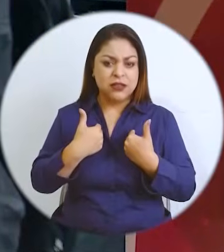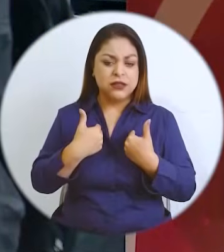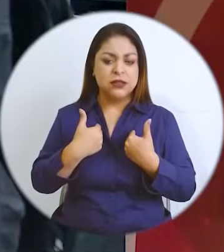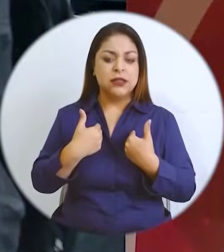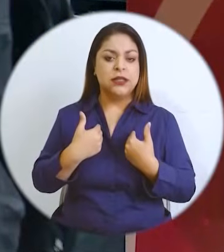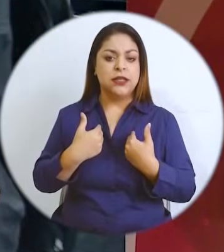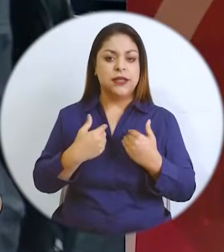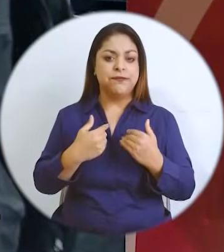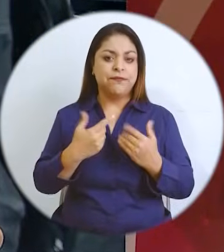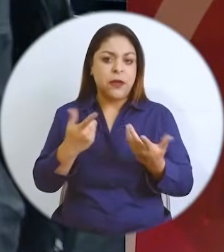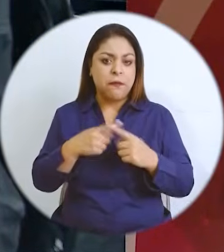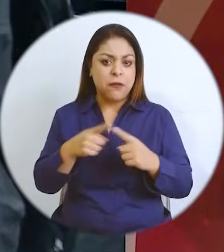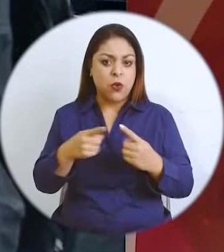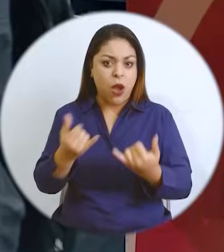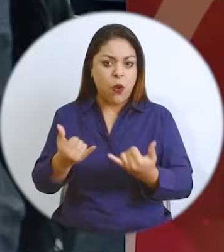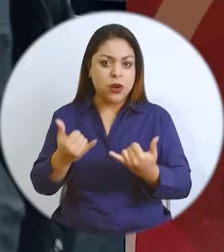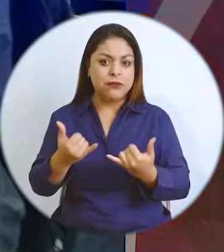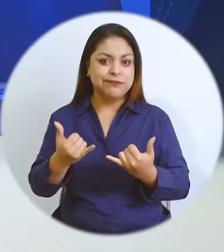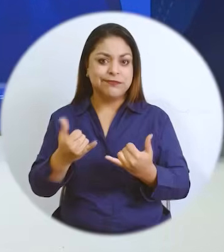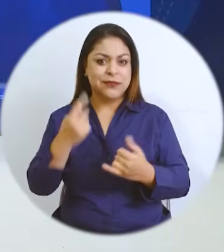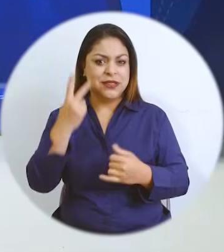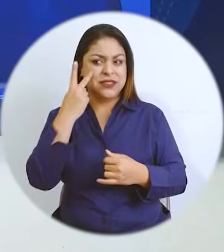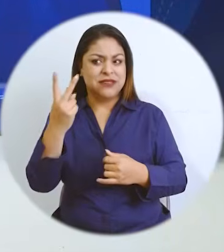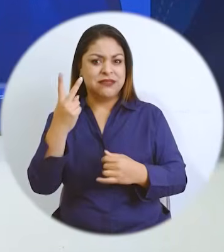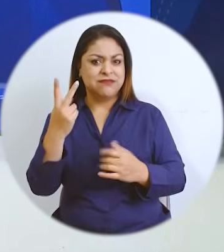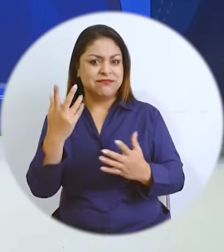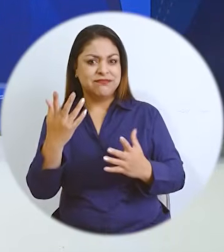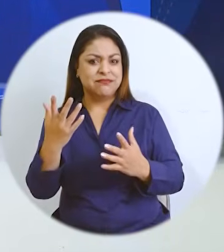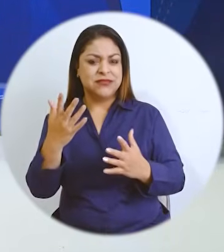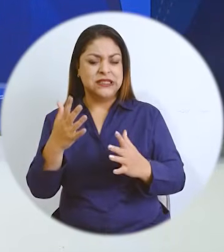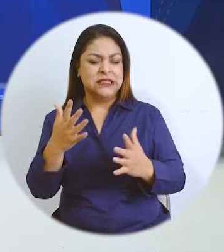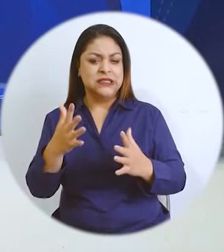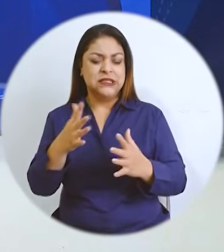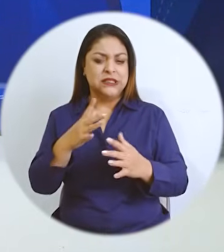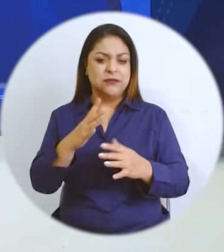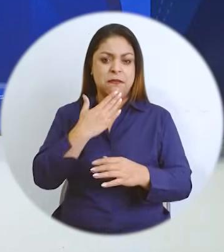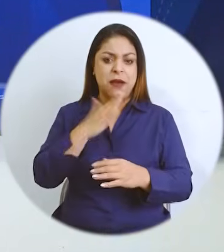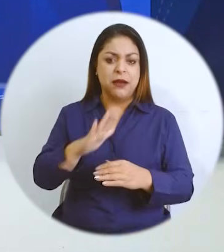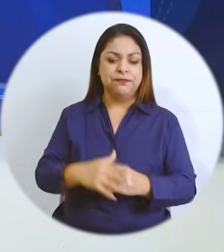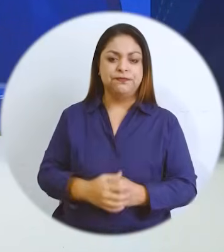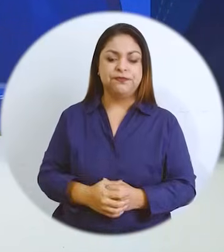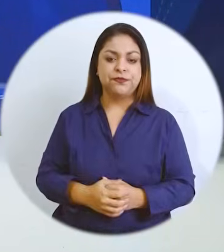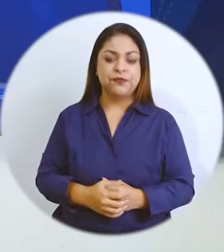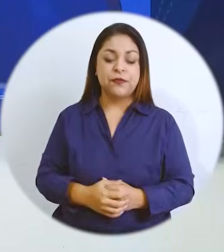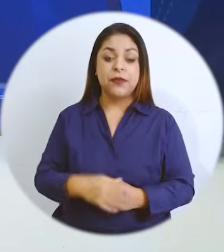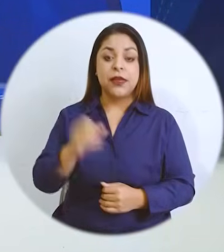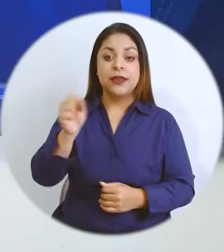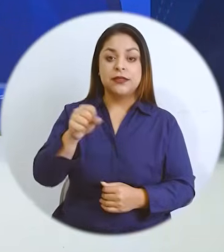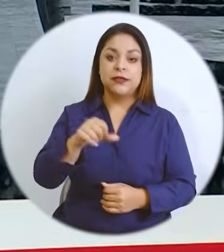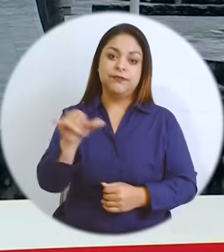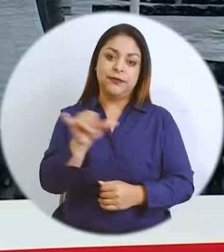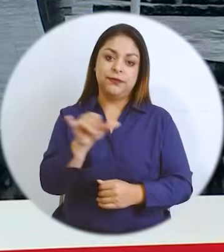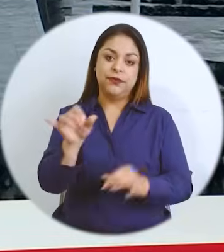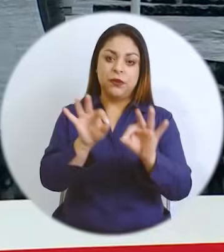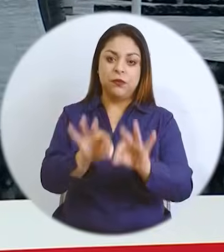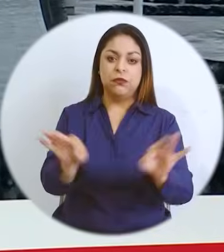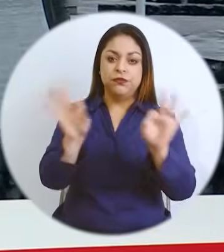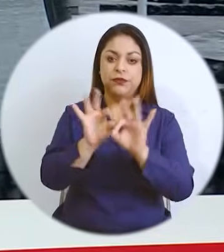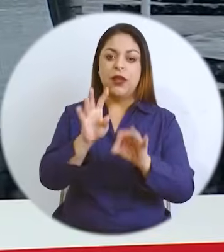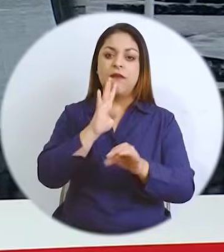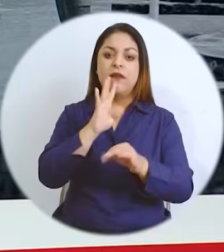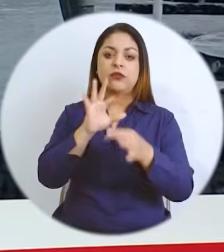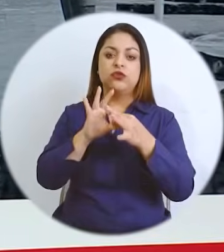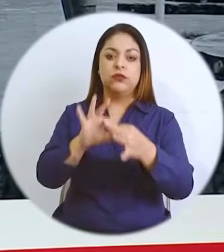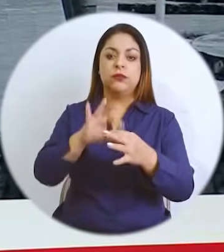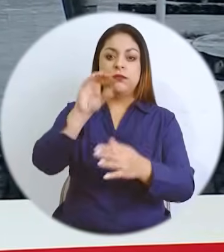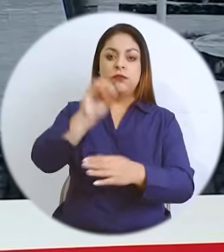este indicador se ve hoy comprometido. Sí, bueno, justamente creo que tenemos que referirnos también a este porcentaje de